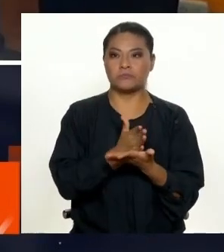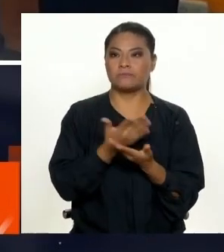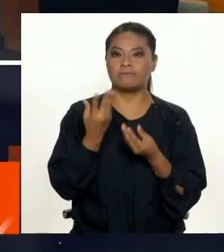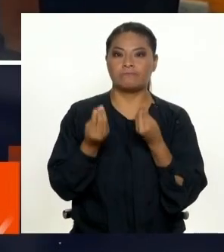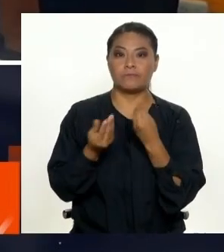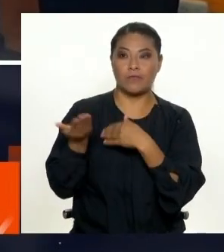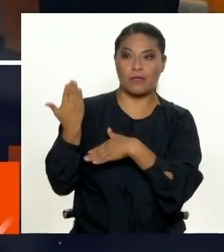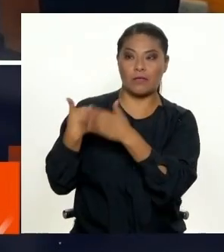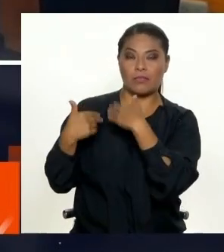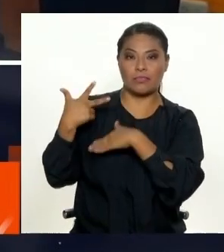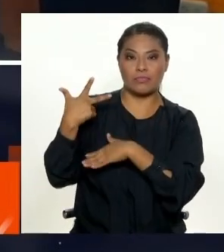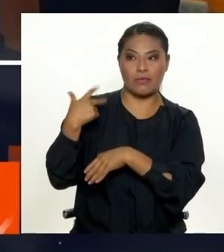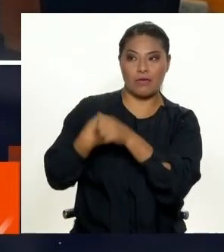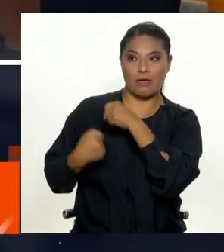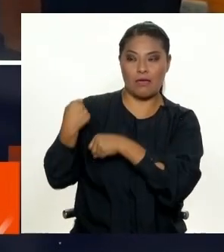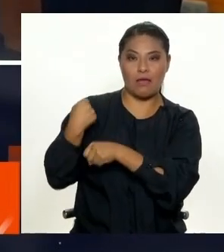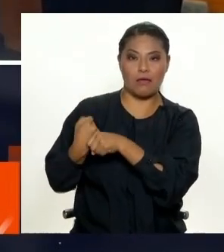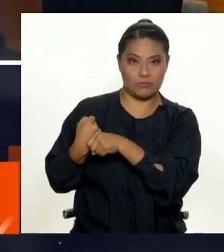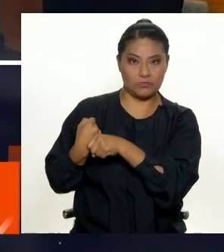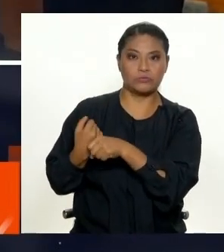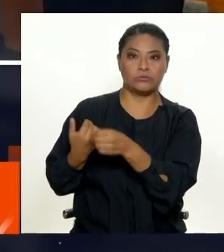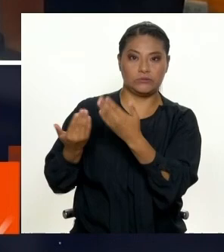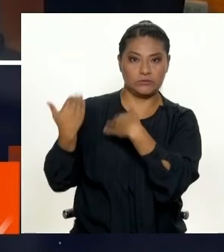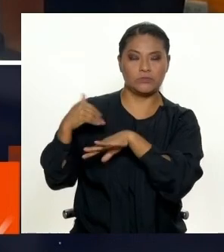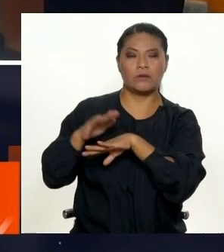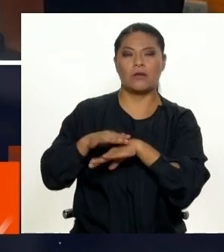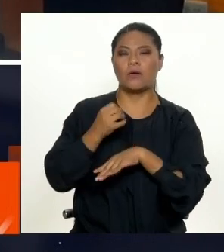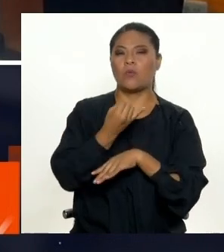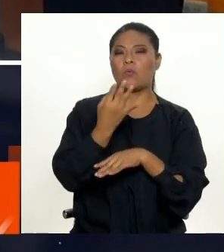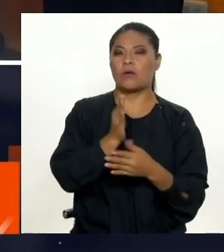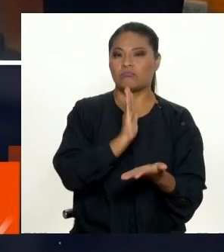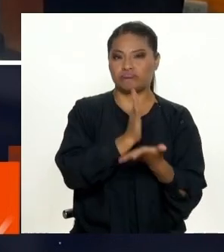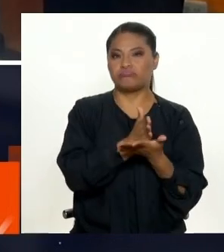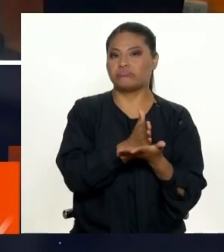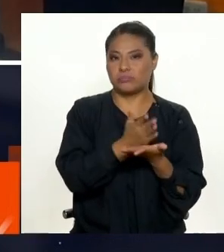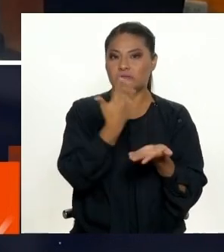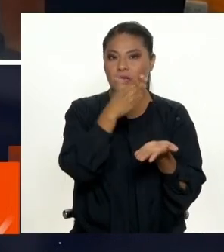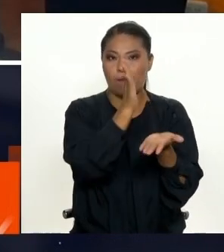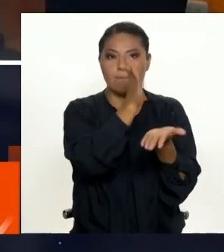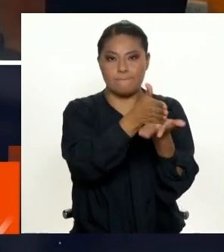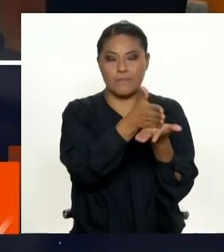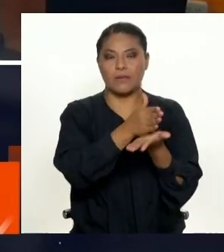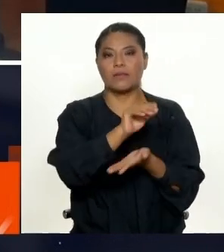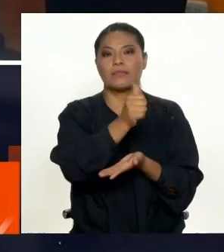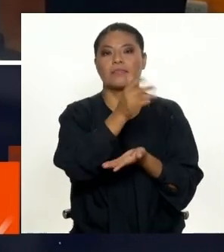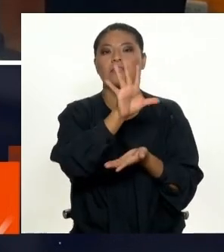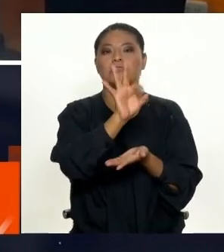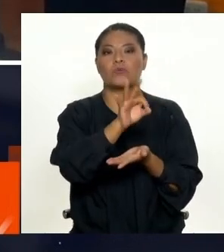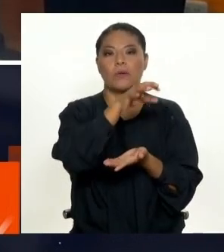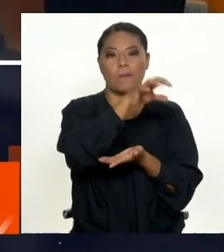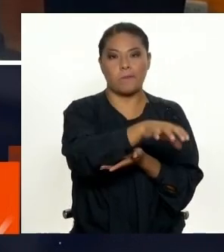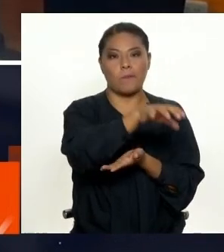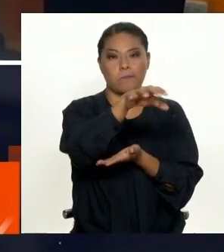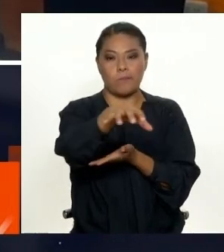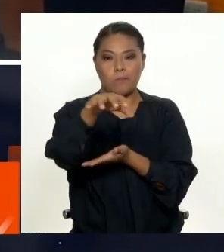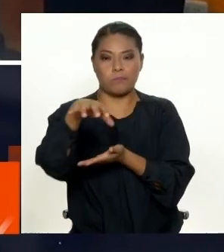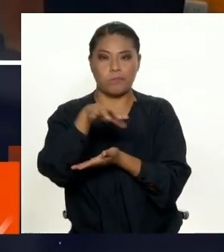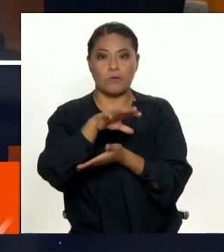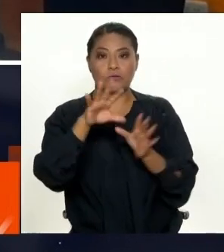los últimos 3 años ha sancionado a más de 19 establecimientos solamente en